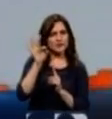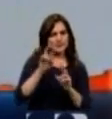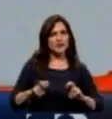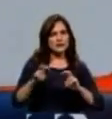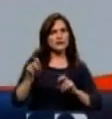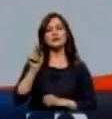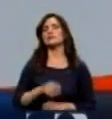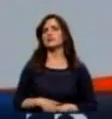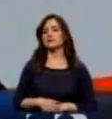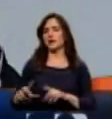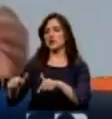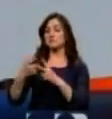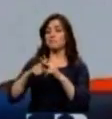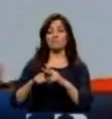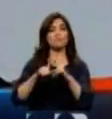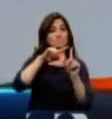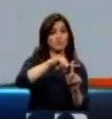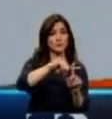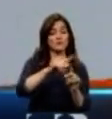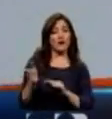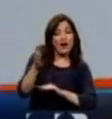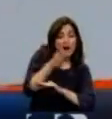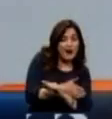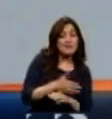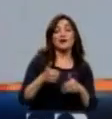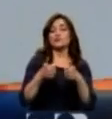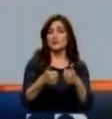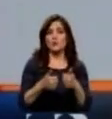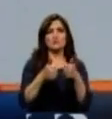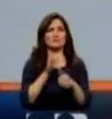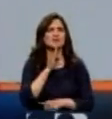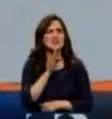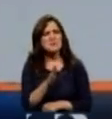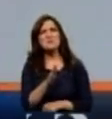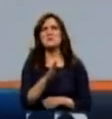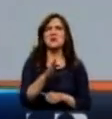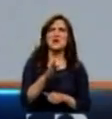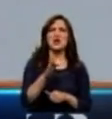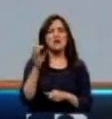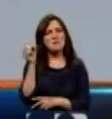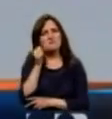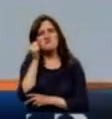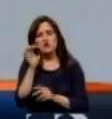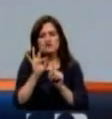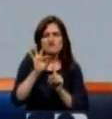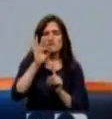presidencia de Lenín Moreno son muy buenas. Recordemos que antes de su candidatura él siempre mantuvo una imagen